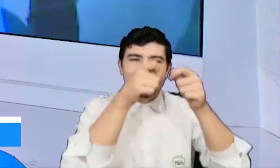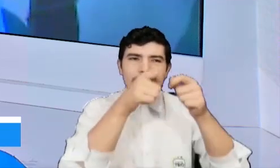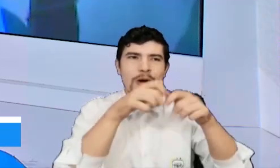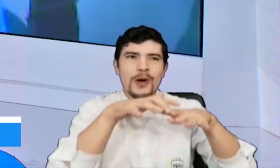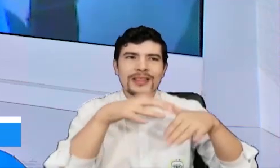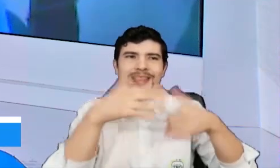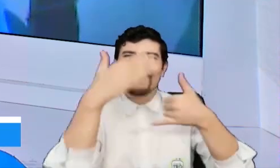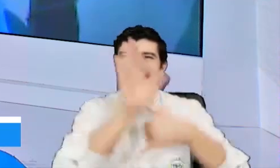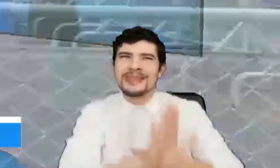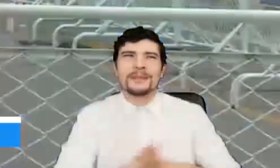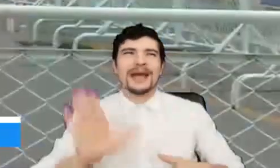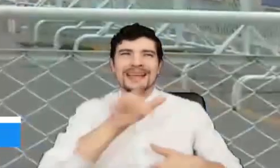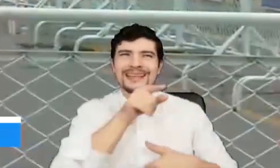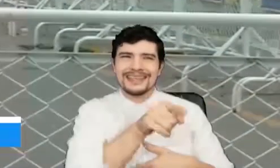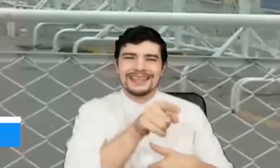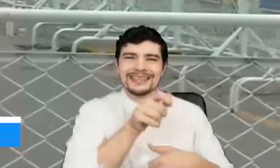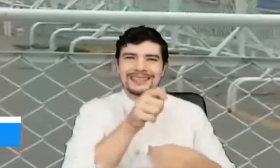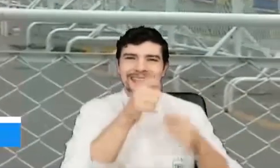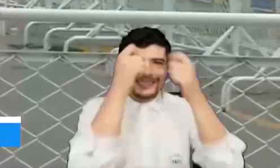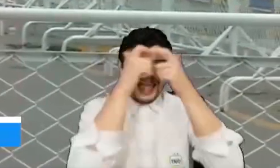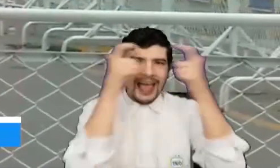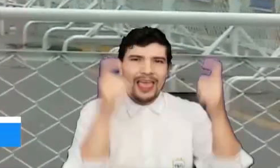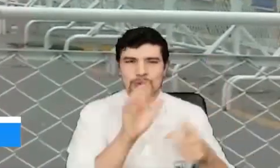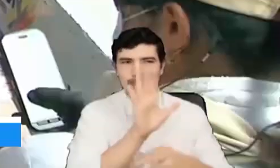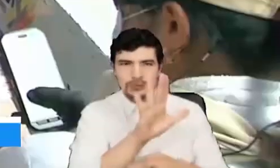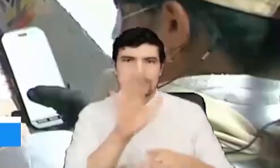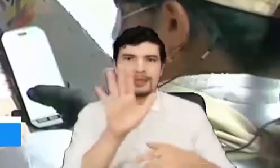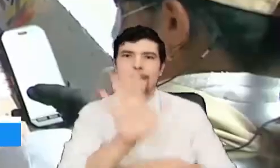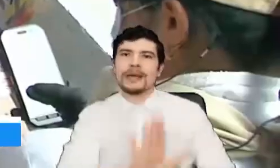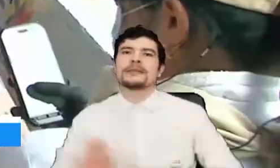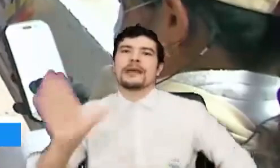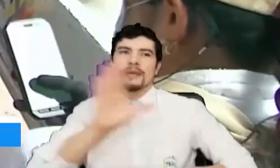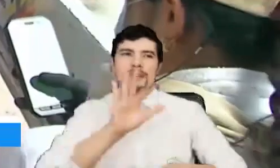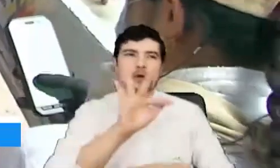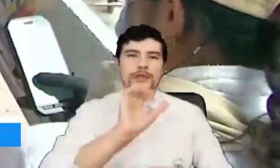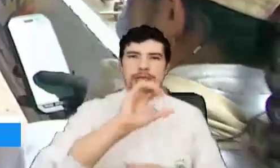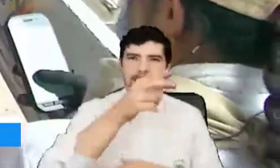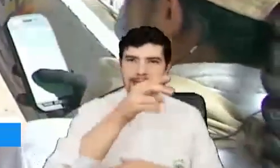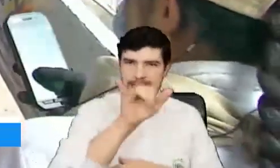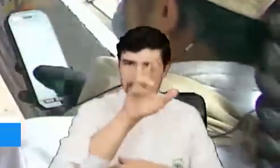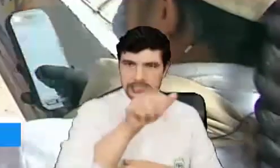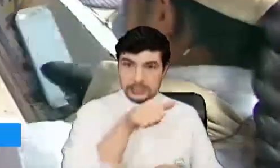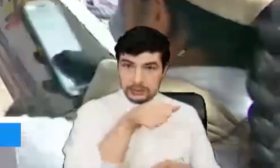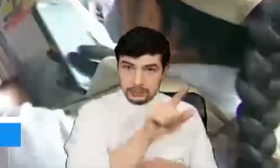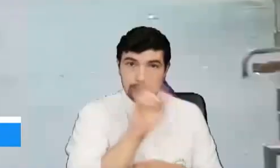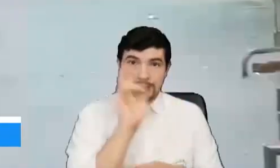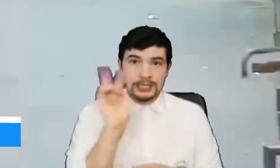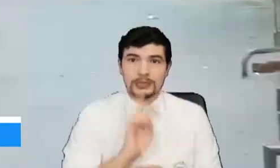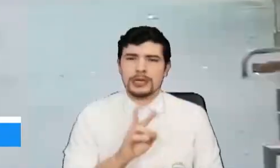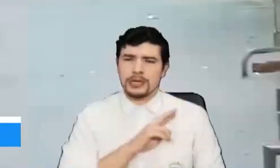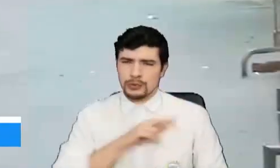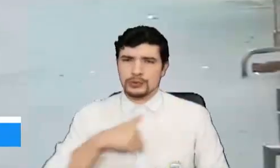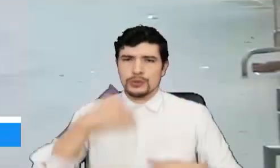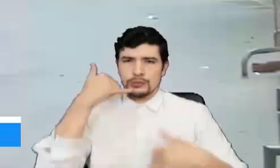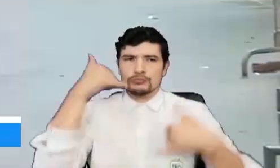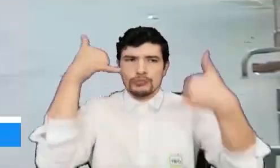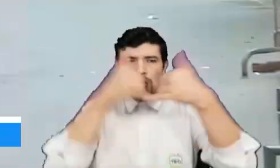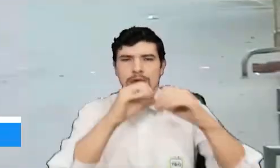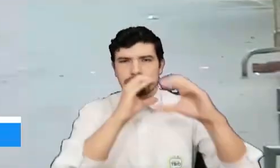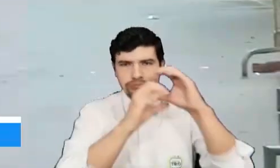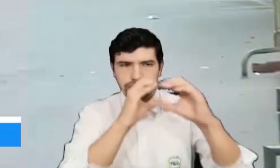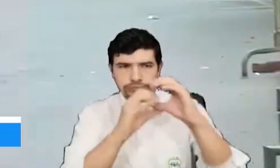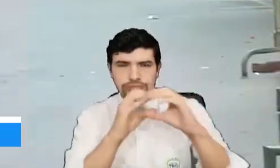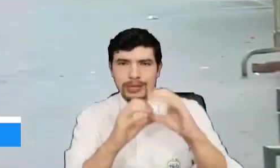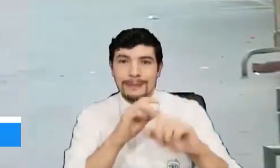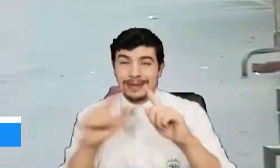gobierno nacional. Nosotros respetamos esas competencias y por lo tanto actuamos en comunicación exclusivamente con las autoridades del